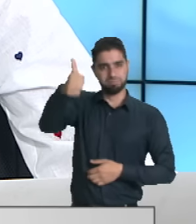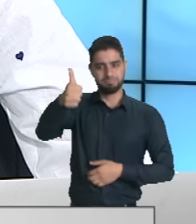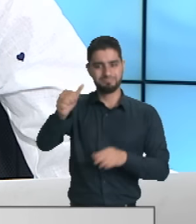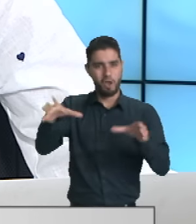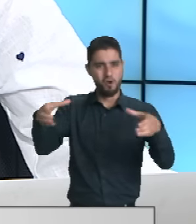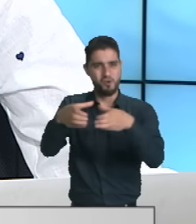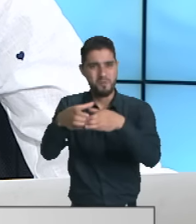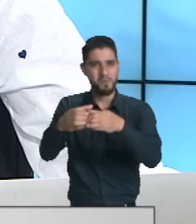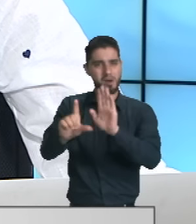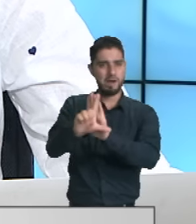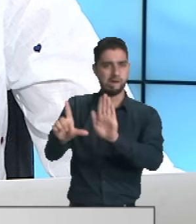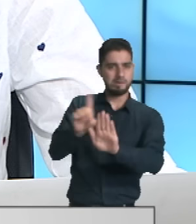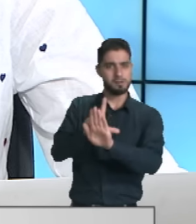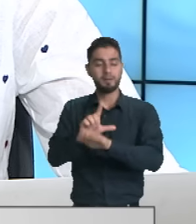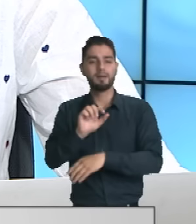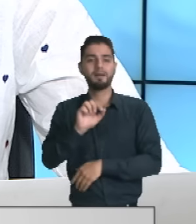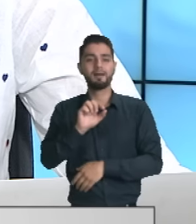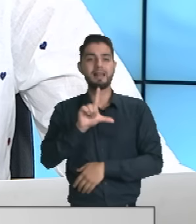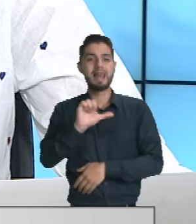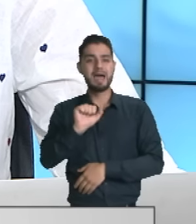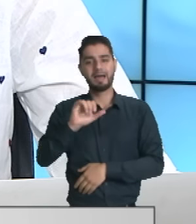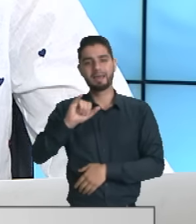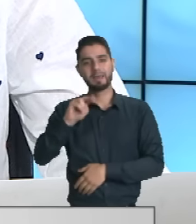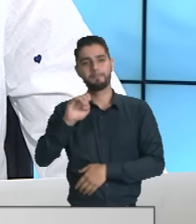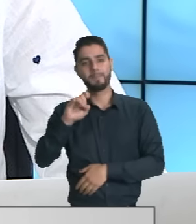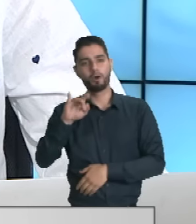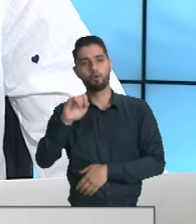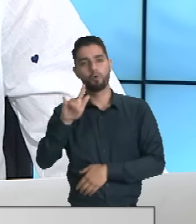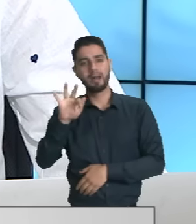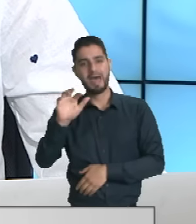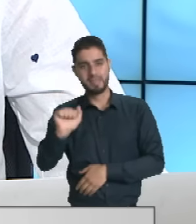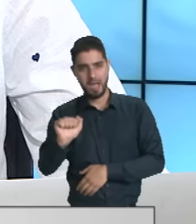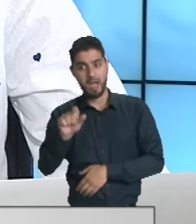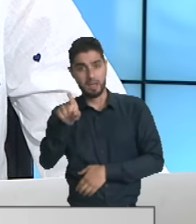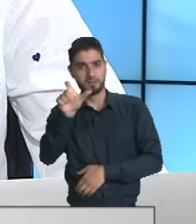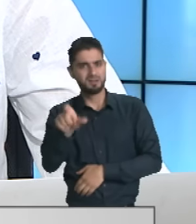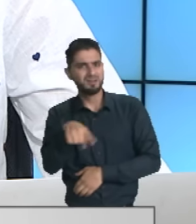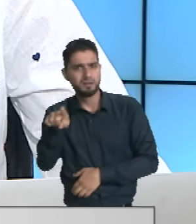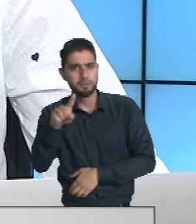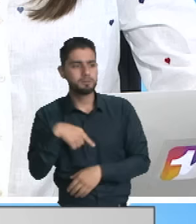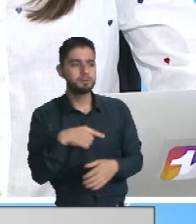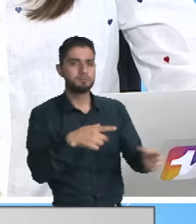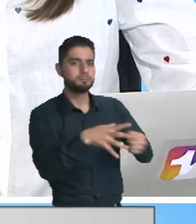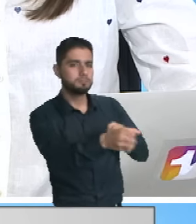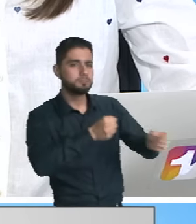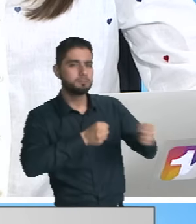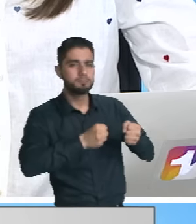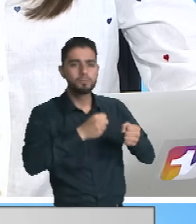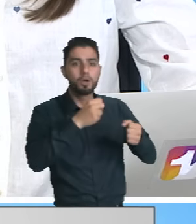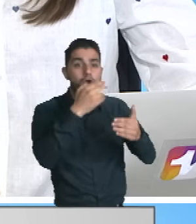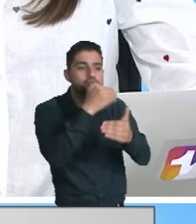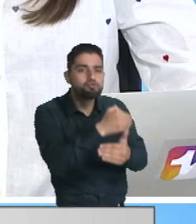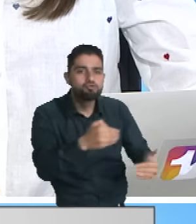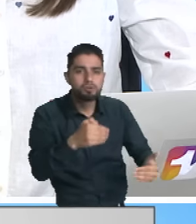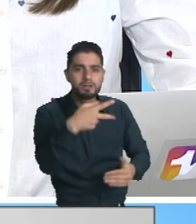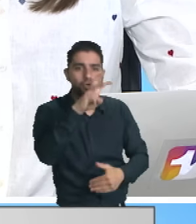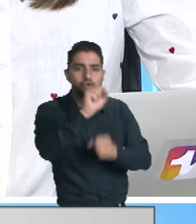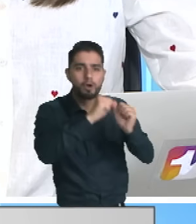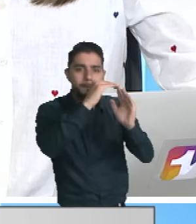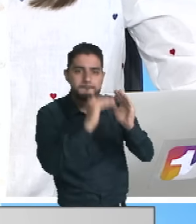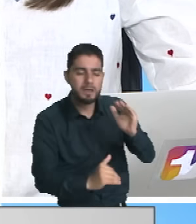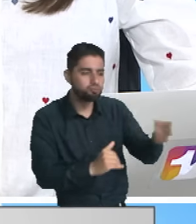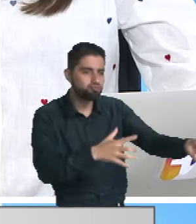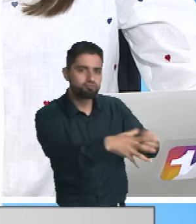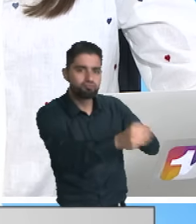que ha generado terror en Tuluá. Este hombre fue capturado cuando reclutaba menores en Medellín. Alejandro González tiene los detalles de este